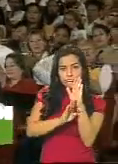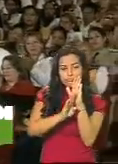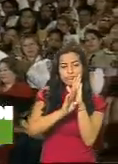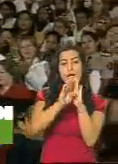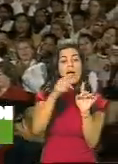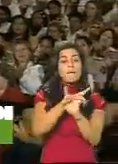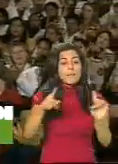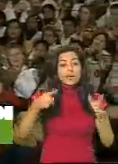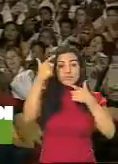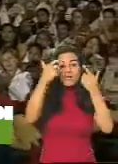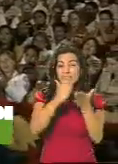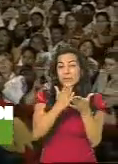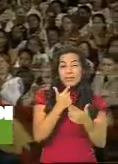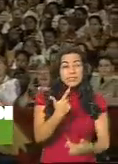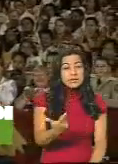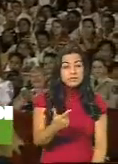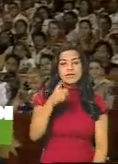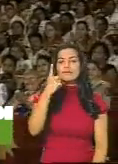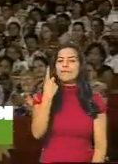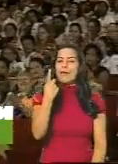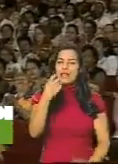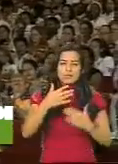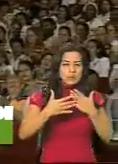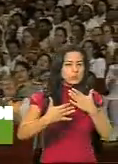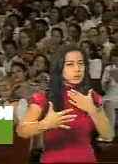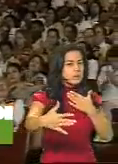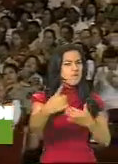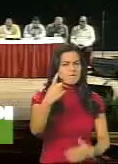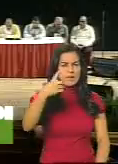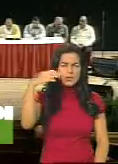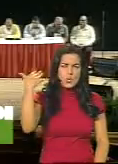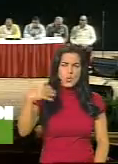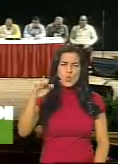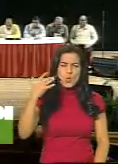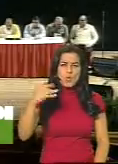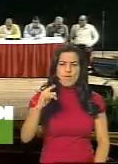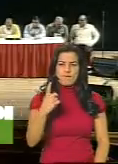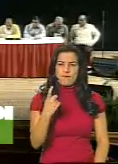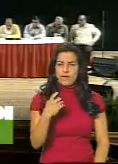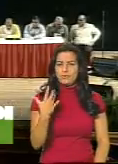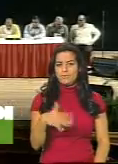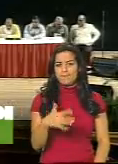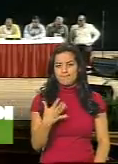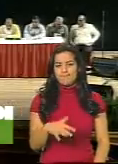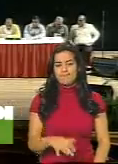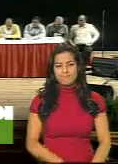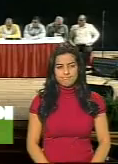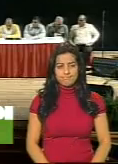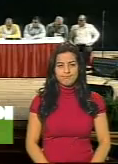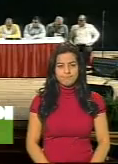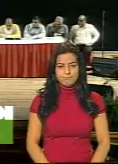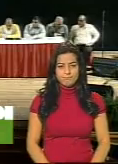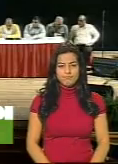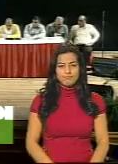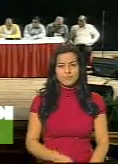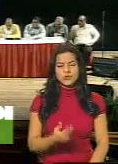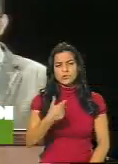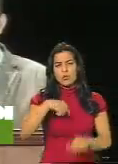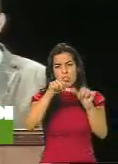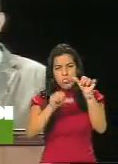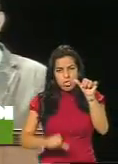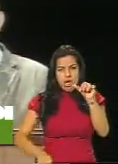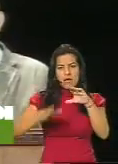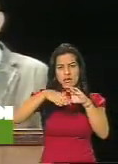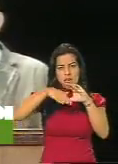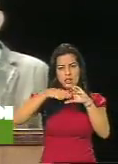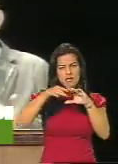dice el comandante presidente, es mucho, mucho lo que falta por hacer. Yo no me voy a extender